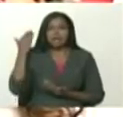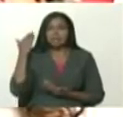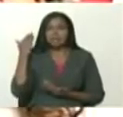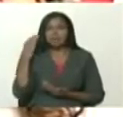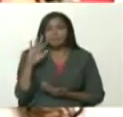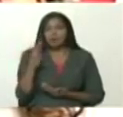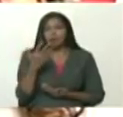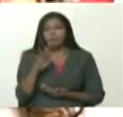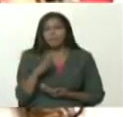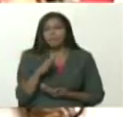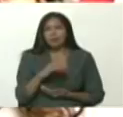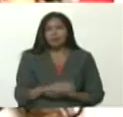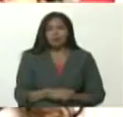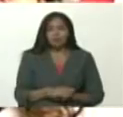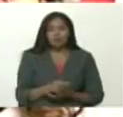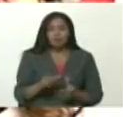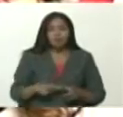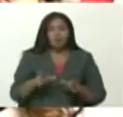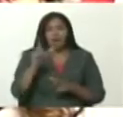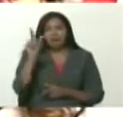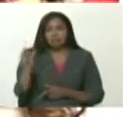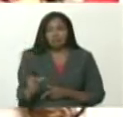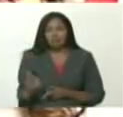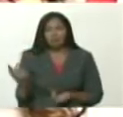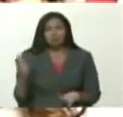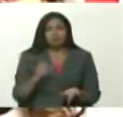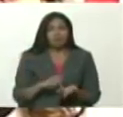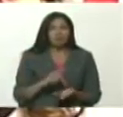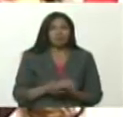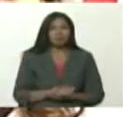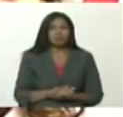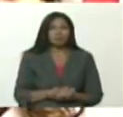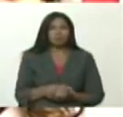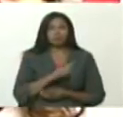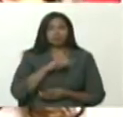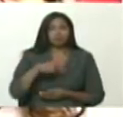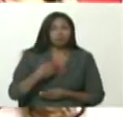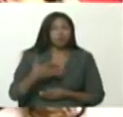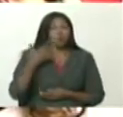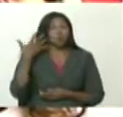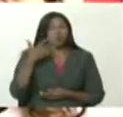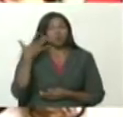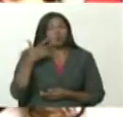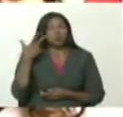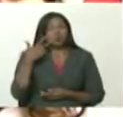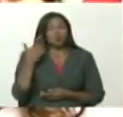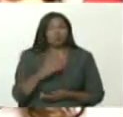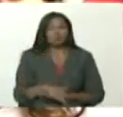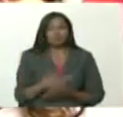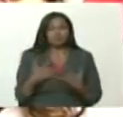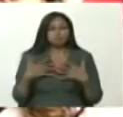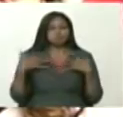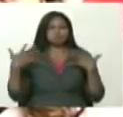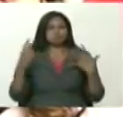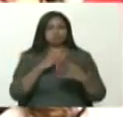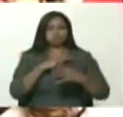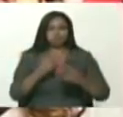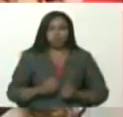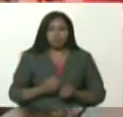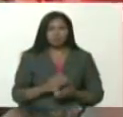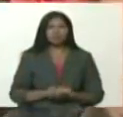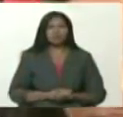apenas, de la ciudad de Roma, con este orgullo tan grande